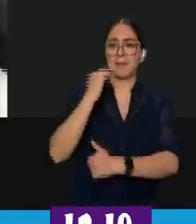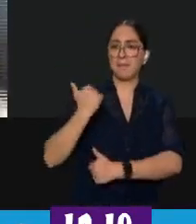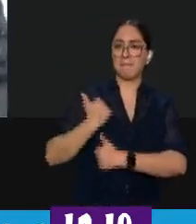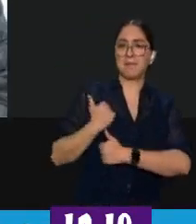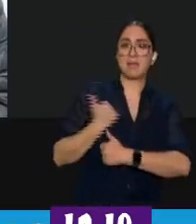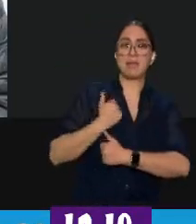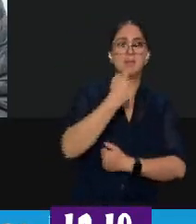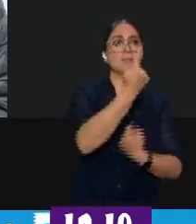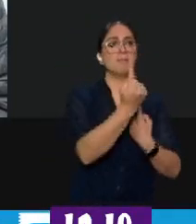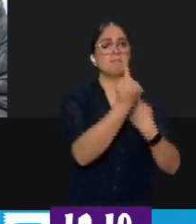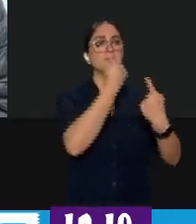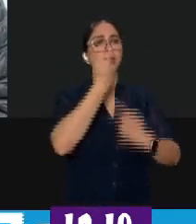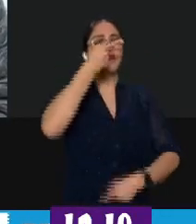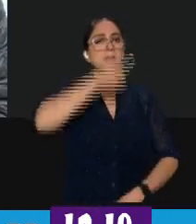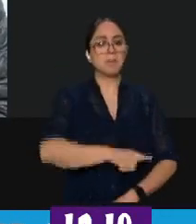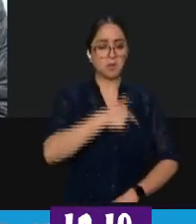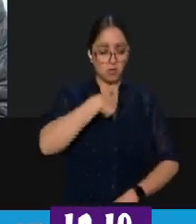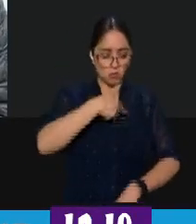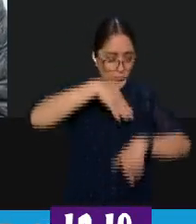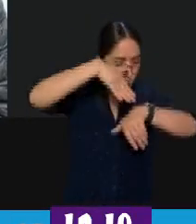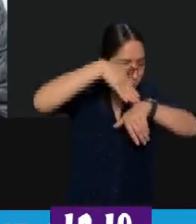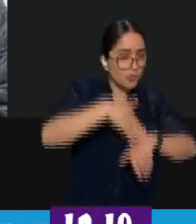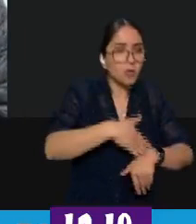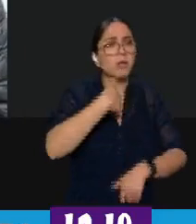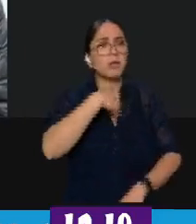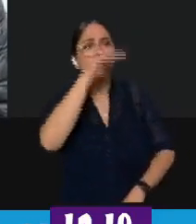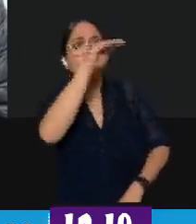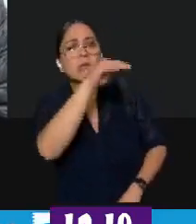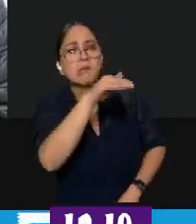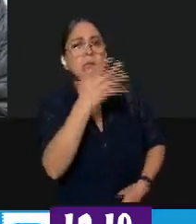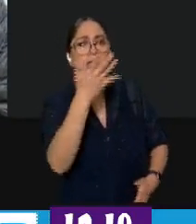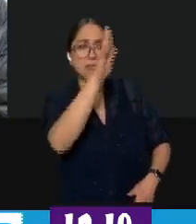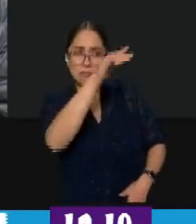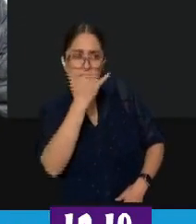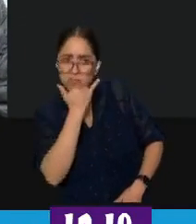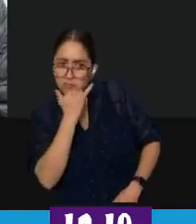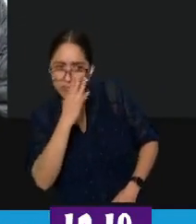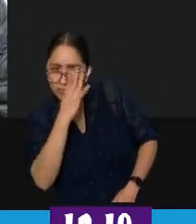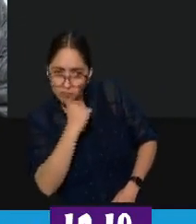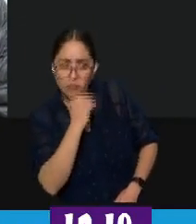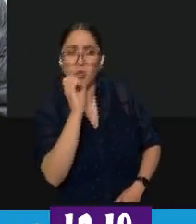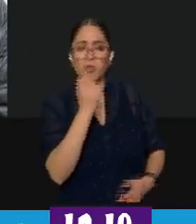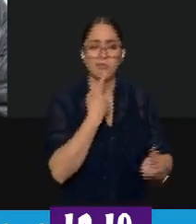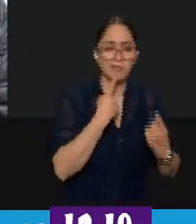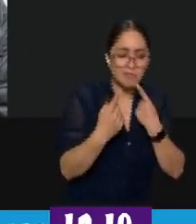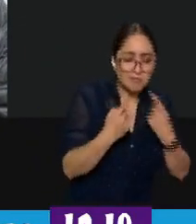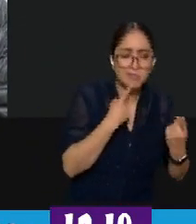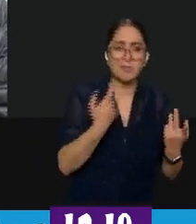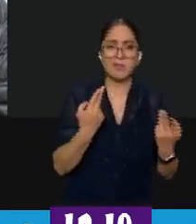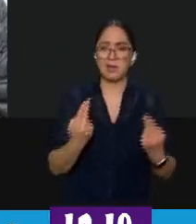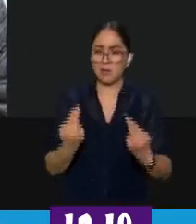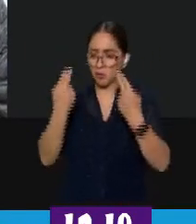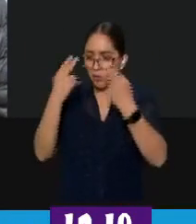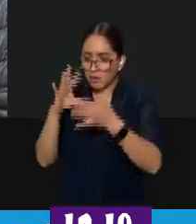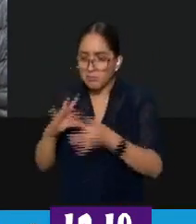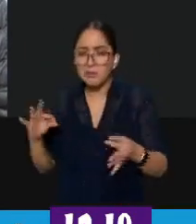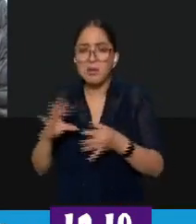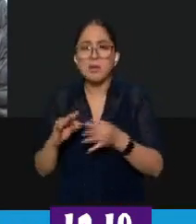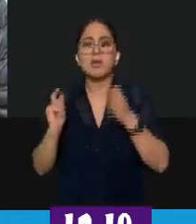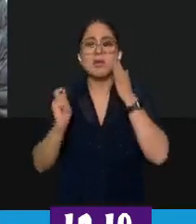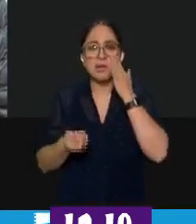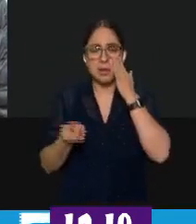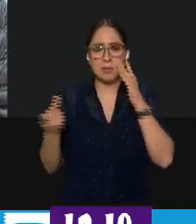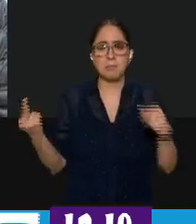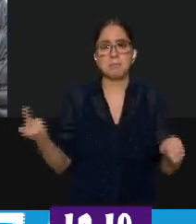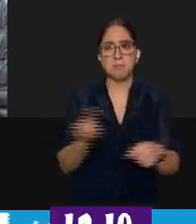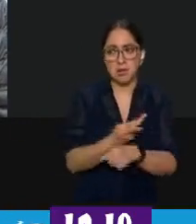Tal vez en otro tipo de organizaciones se vale disentir, llevar a la mesa, discutir, negociar. ¿Qué pasa con